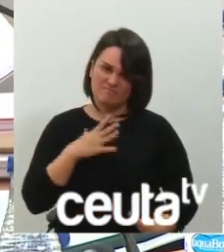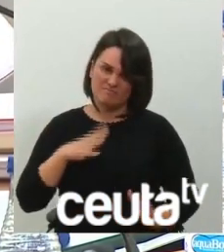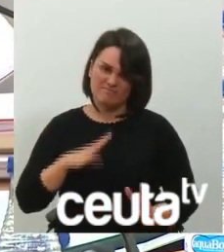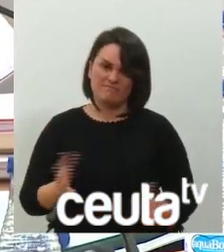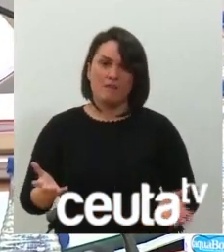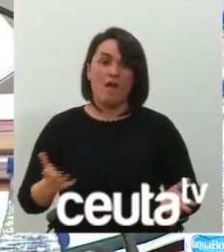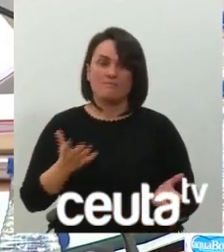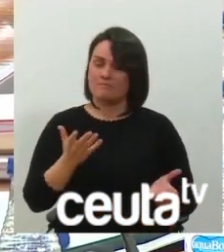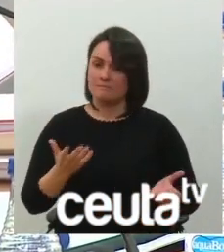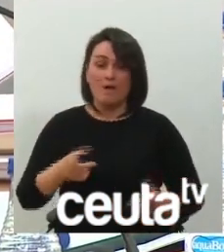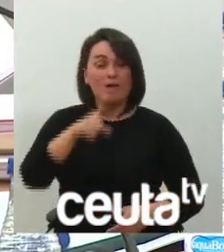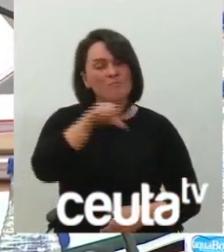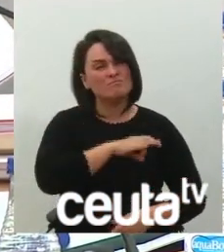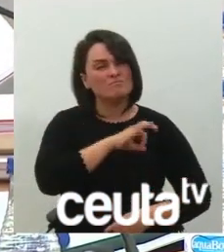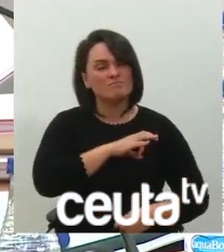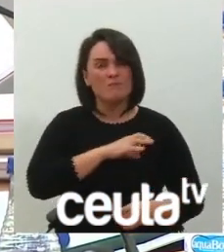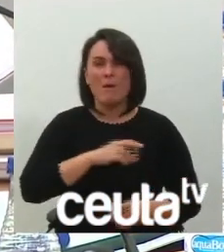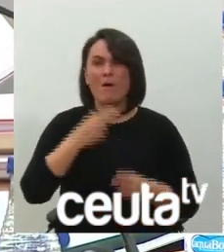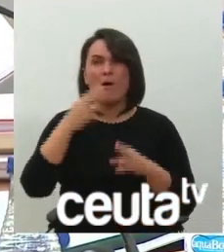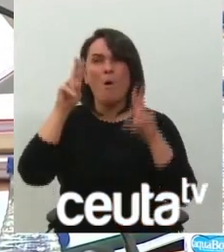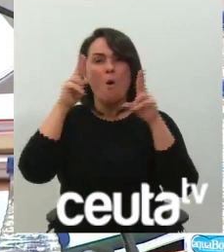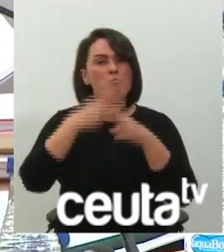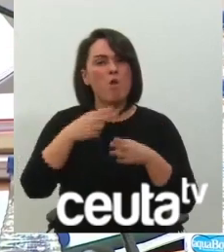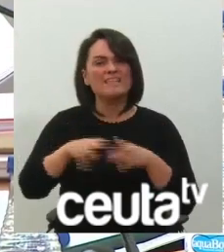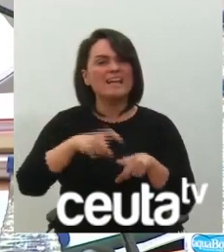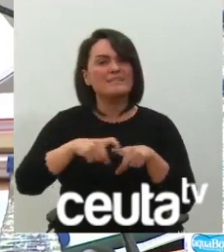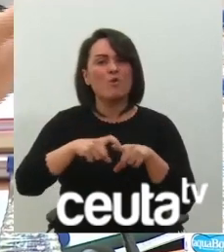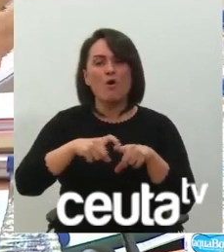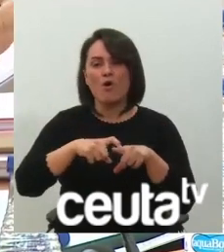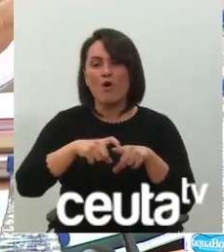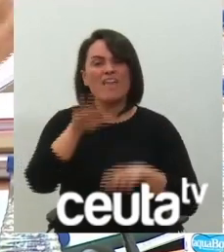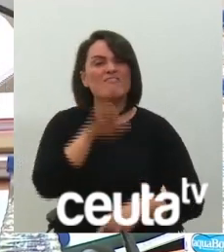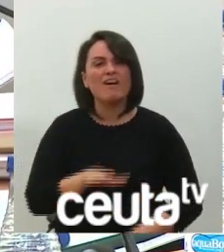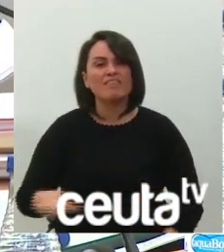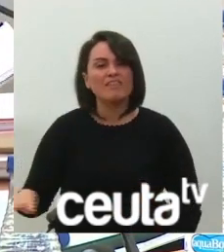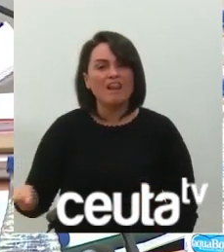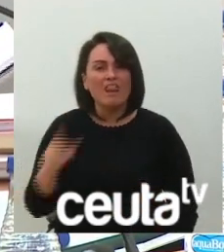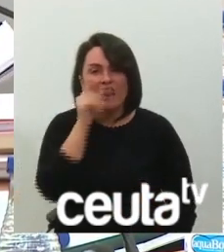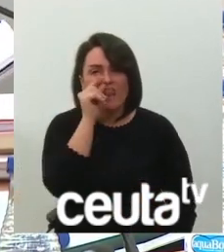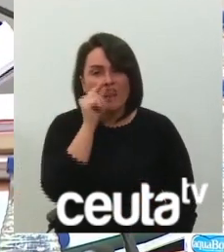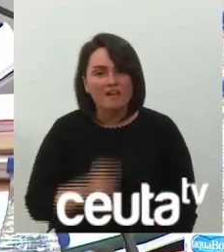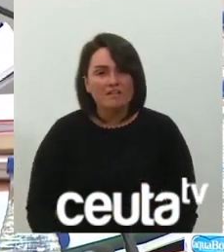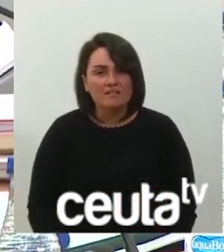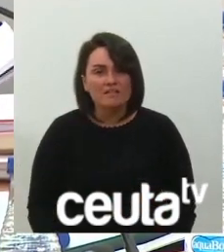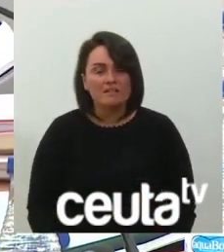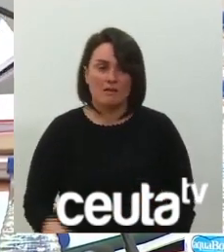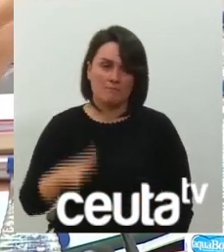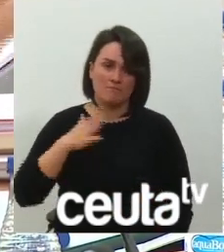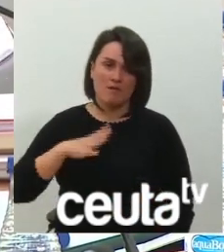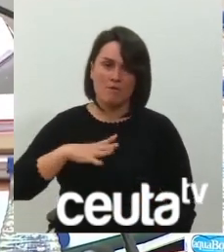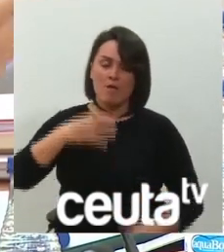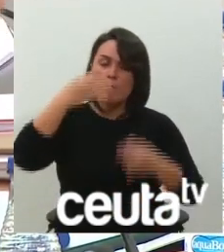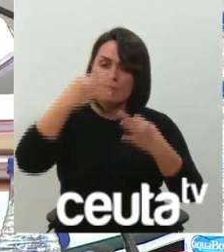es ustedes hacen una política infantil hacen ustedes unas propuestas infantiles a usted el favor de tener un poquito más de seriedad